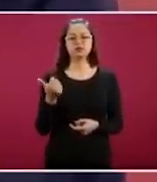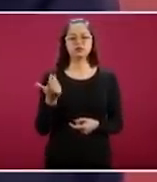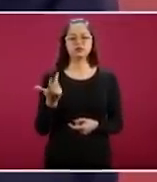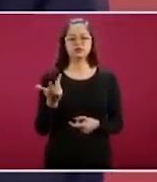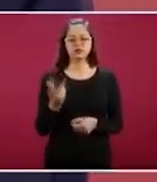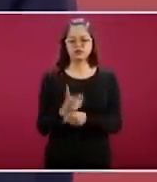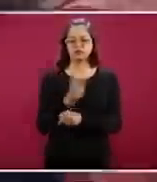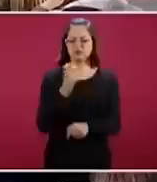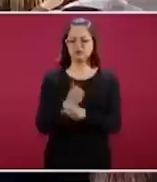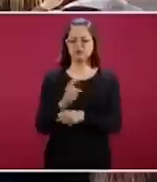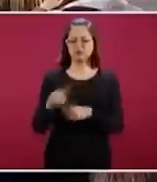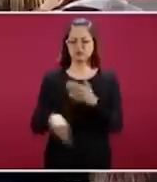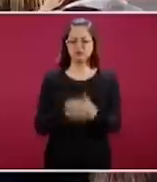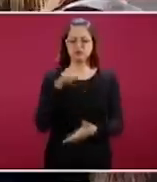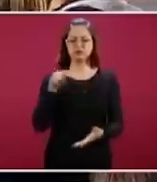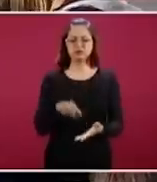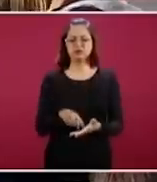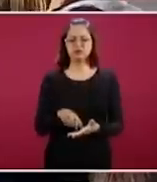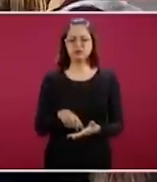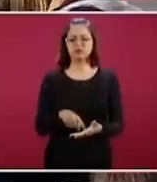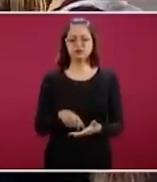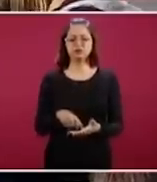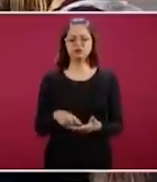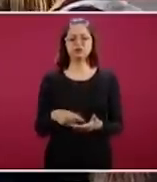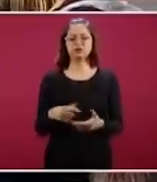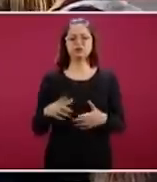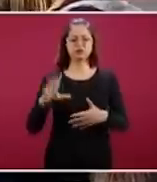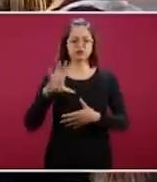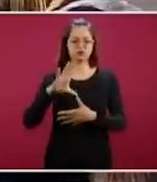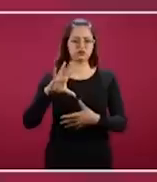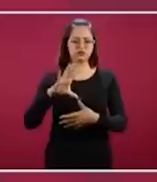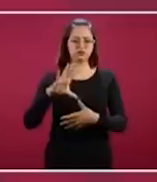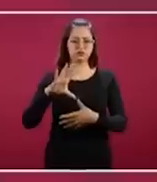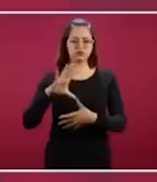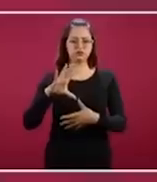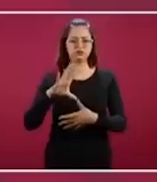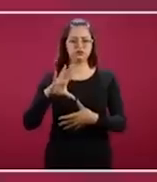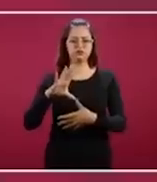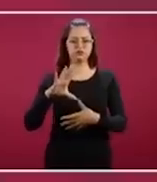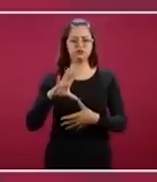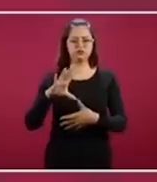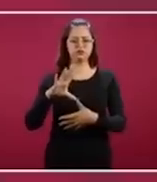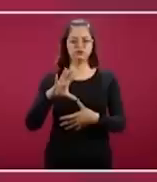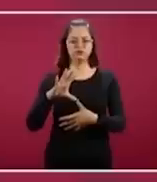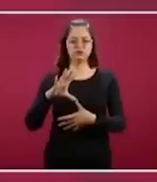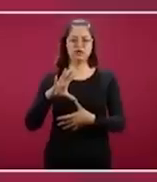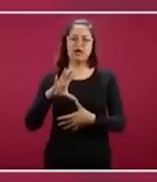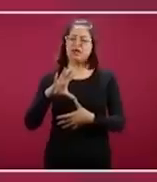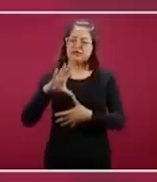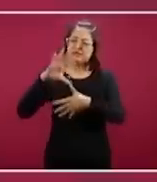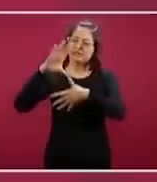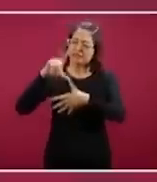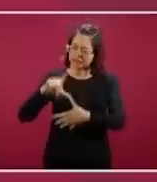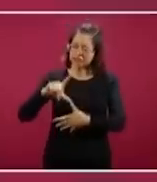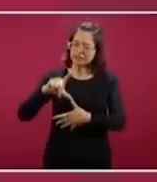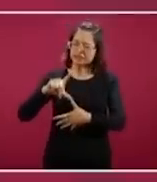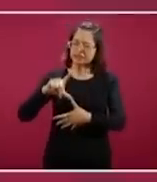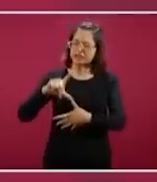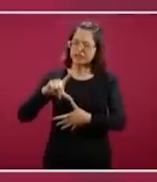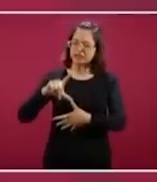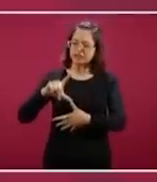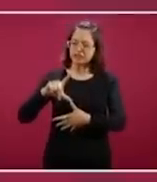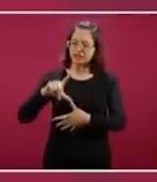ocupa el segundo lugar en el continente americano, creo que en América Latina,